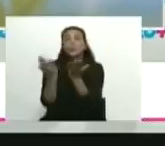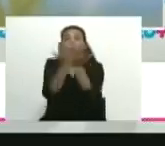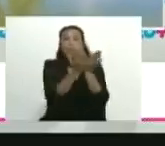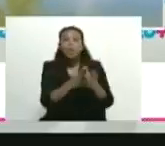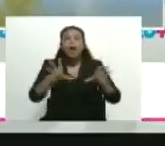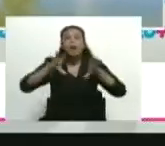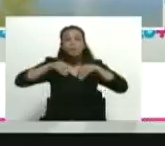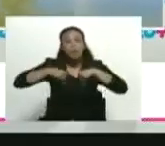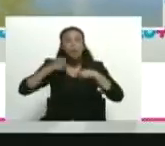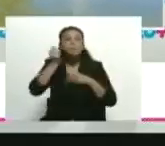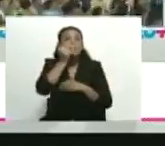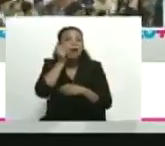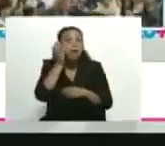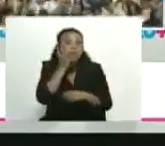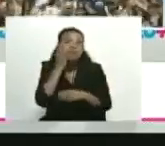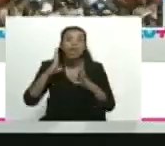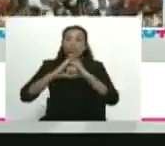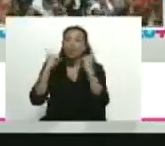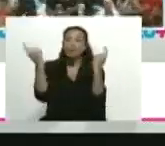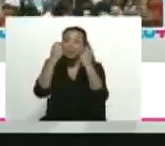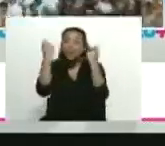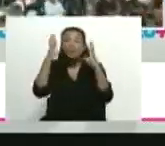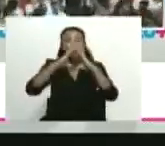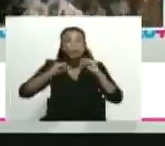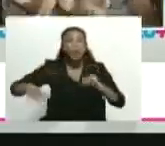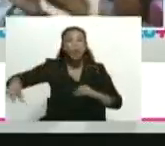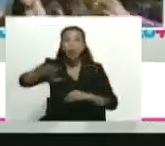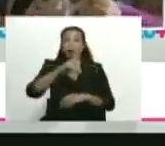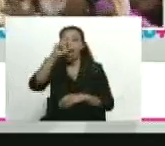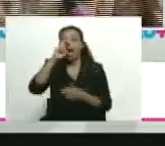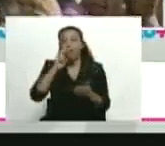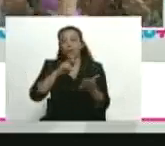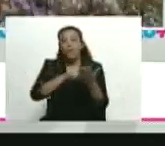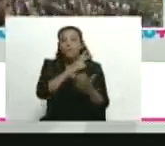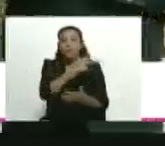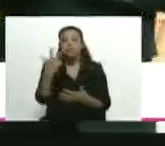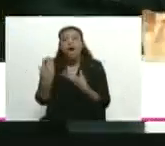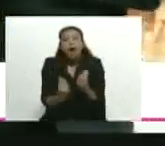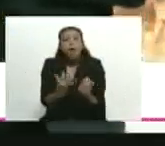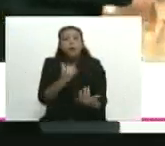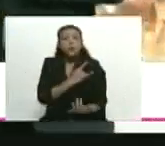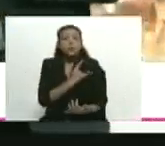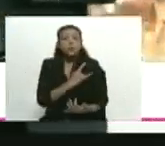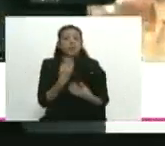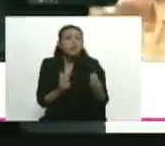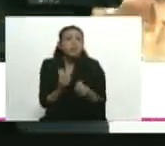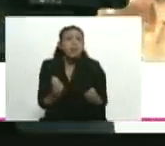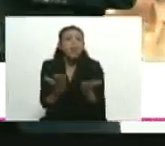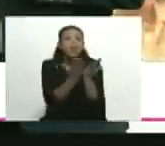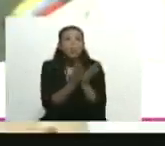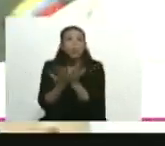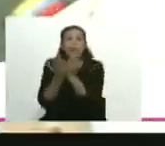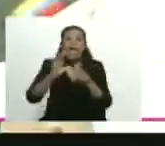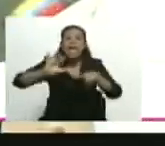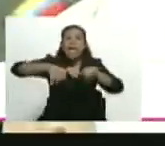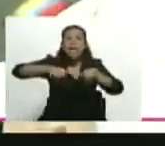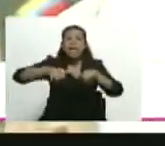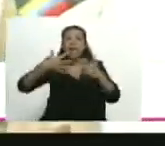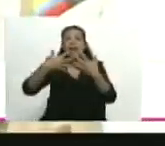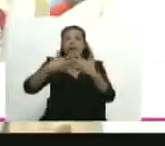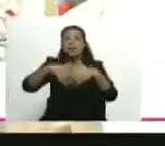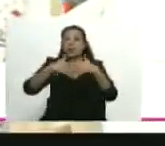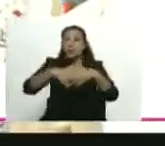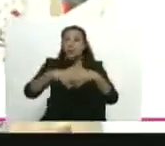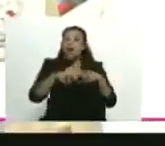aceptara ser el padrino de promoción de este año escolar. ¿Qué vas a estudiar ahora? Presidente, yo quiero estudiar ingeniería industrial. Oye, a